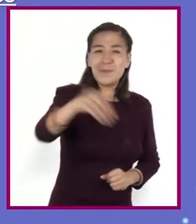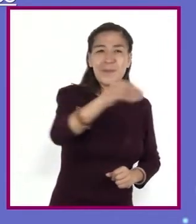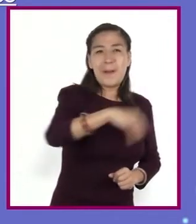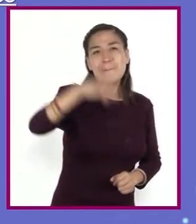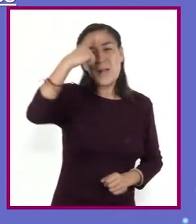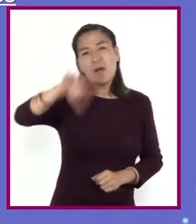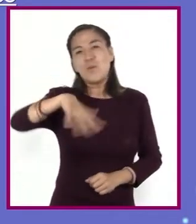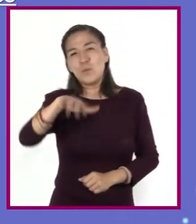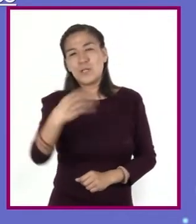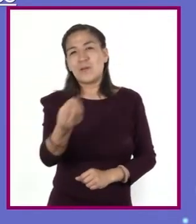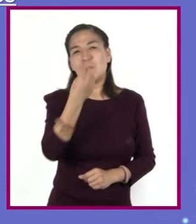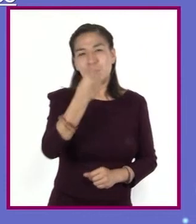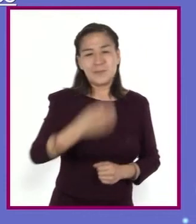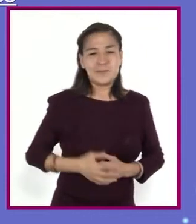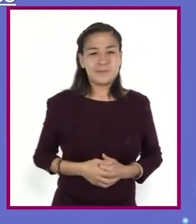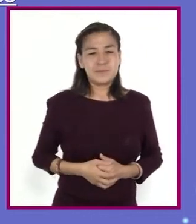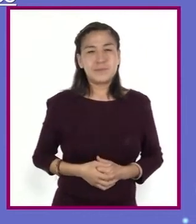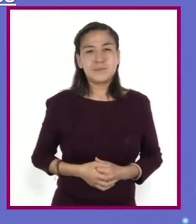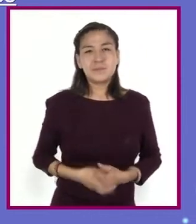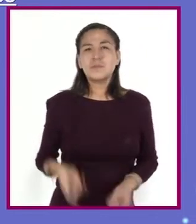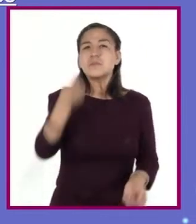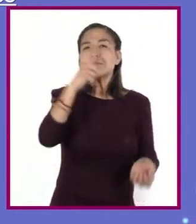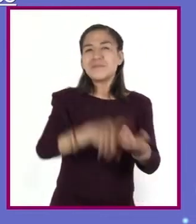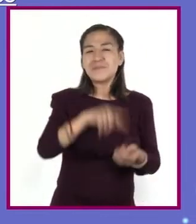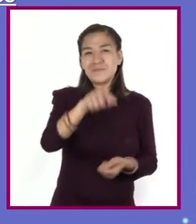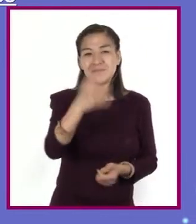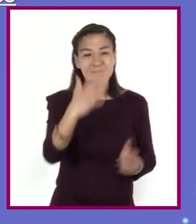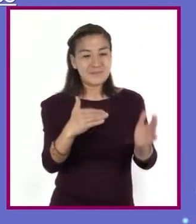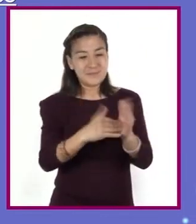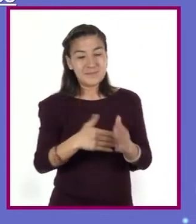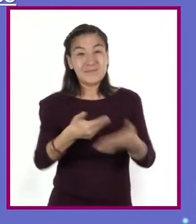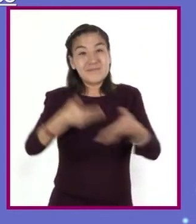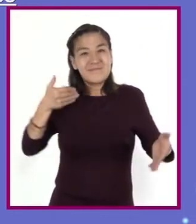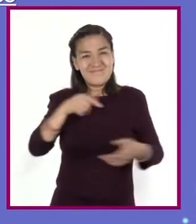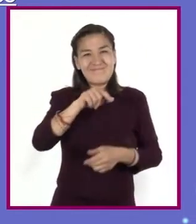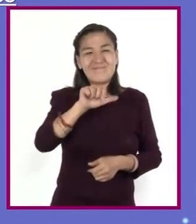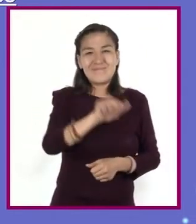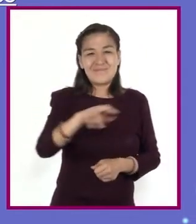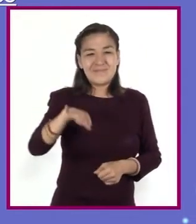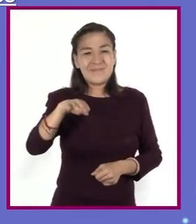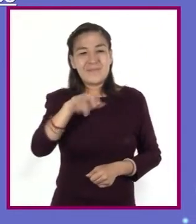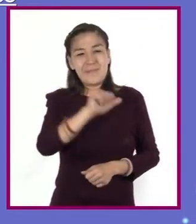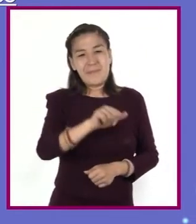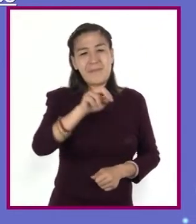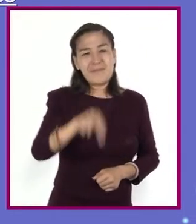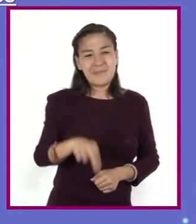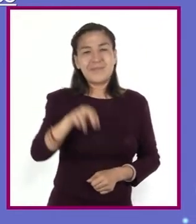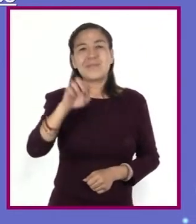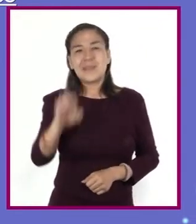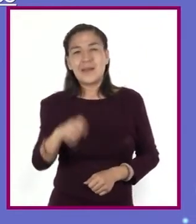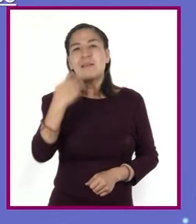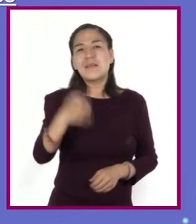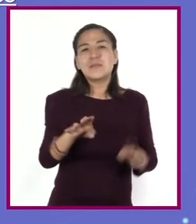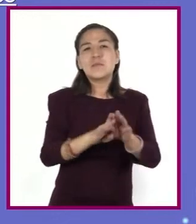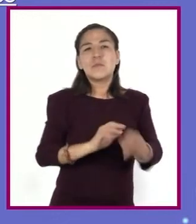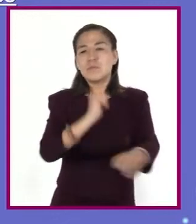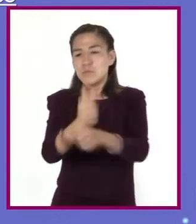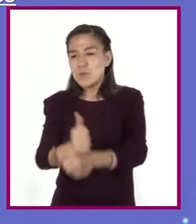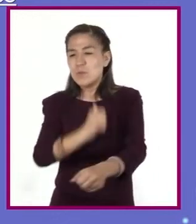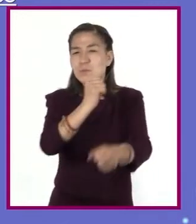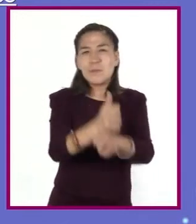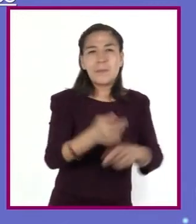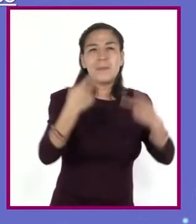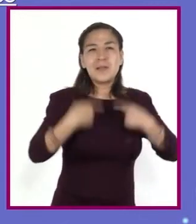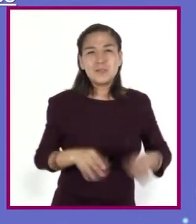búsqueda de alimentos. Alrededor del año 5000 antes de nuestra era, los pobladores que se fueron asentando poco a